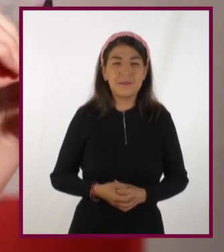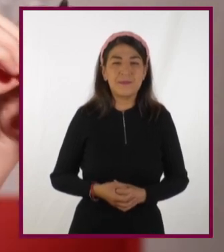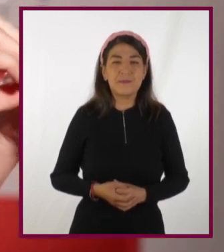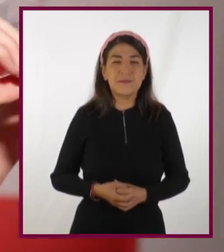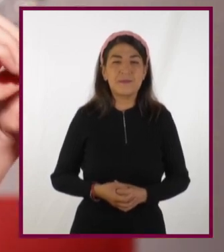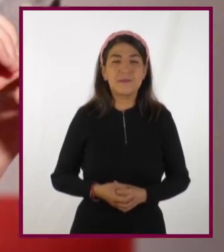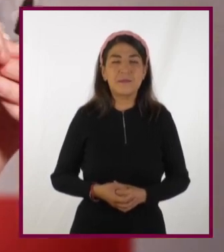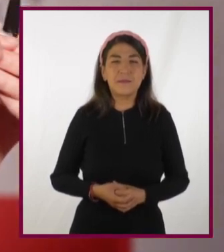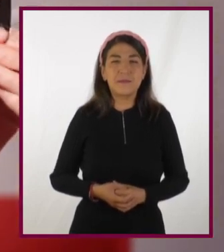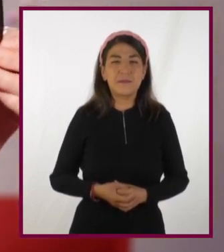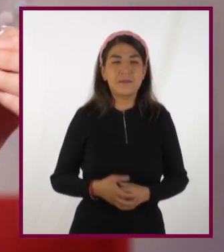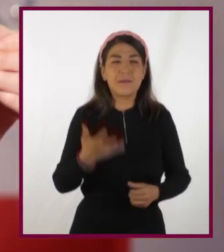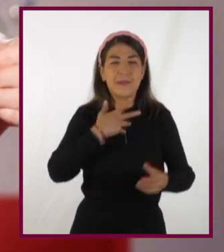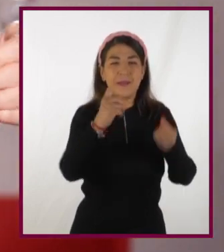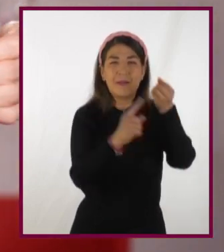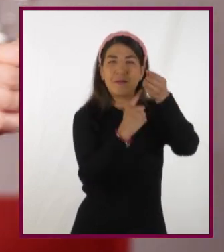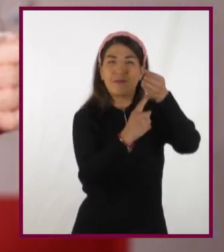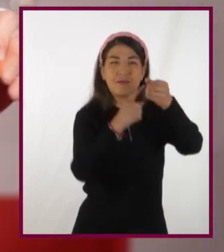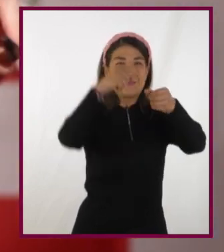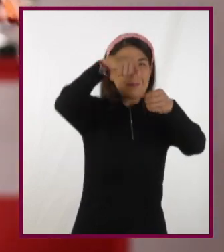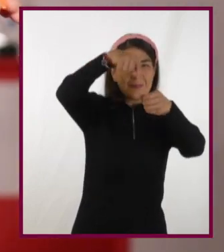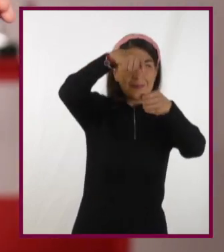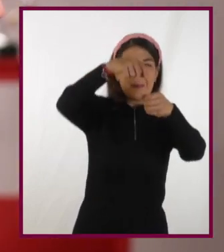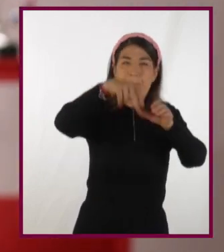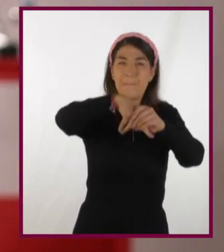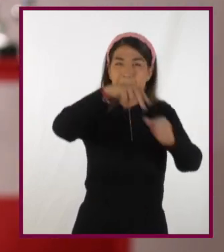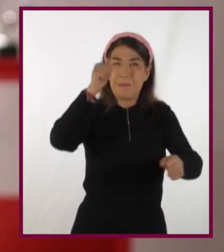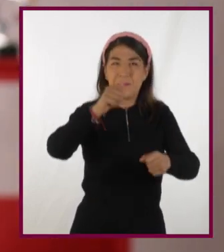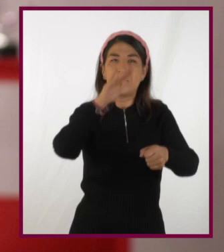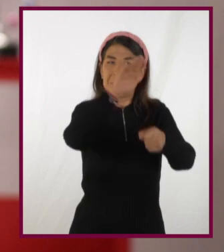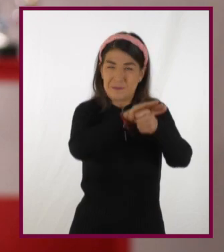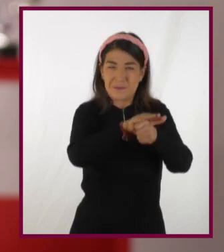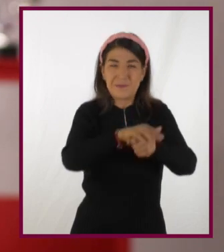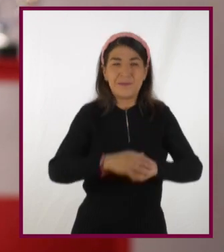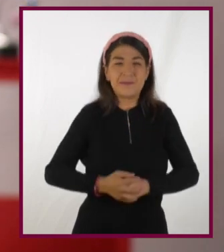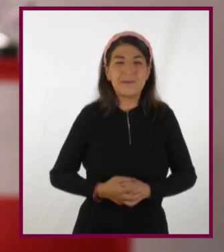el agujero que tiene en la parte de arriba.